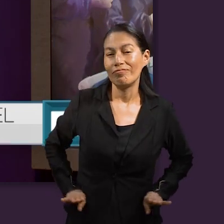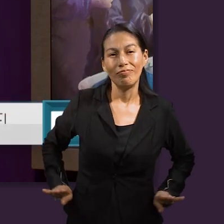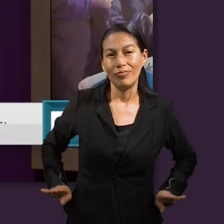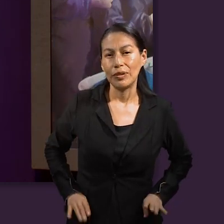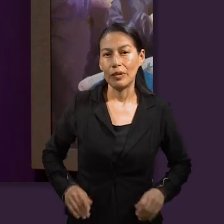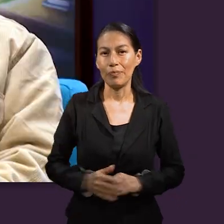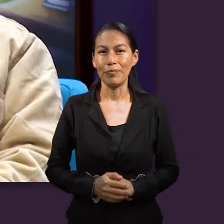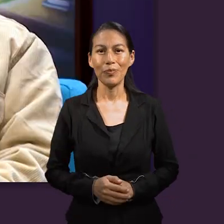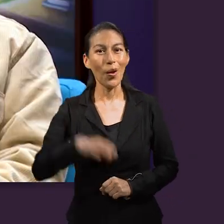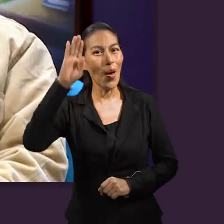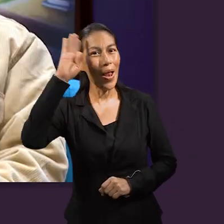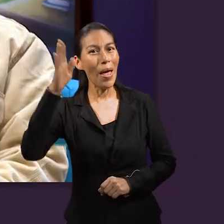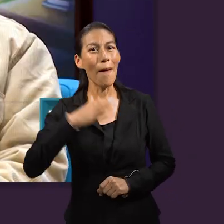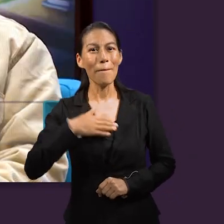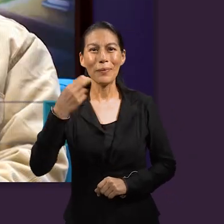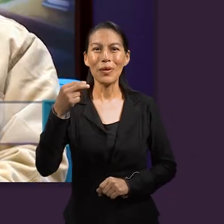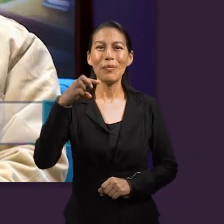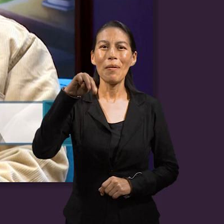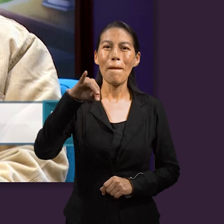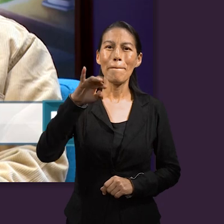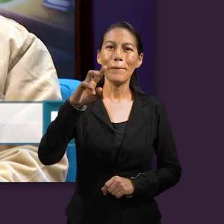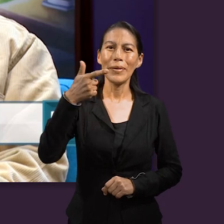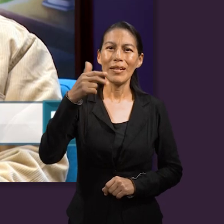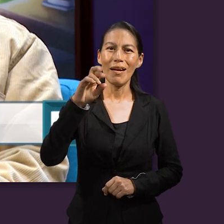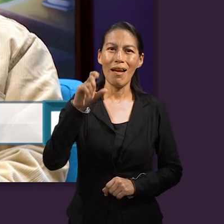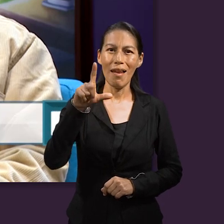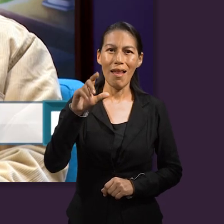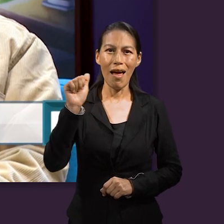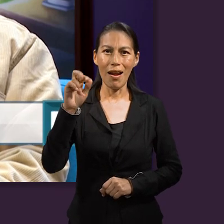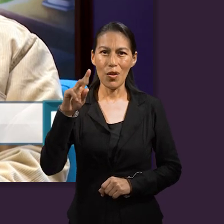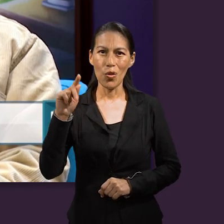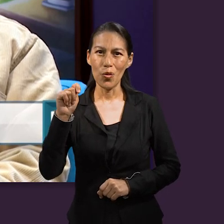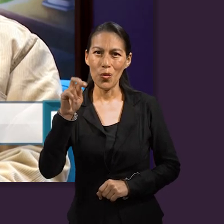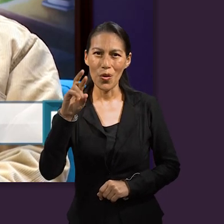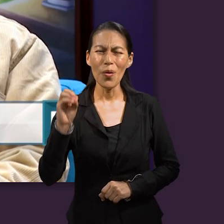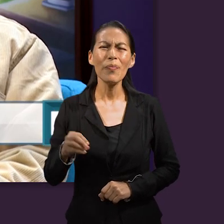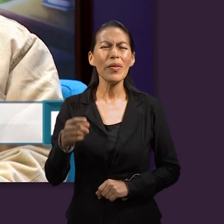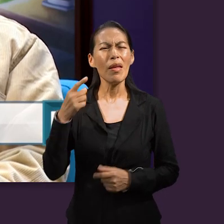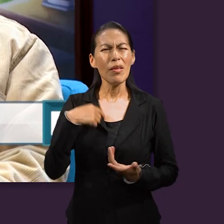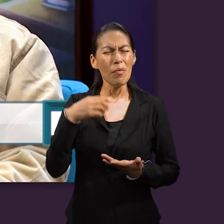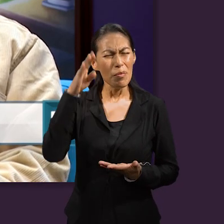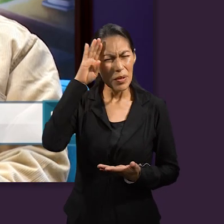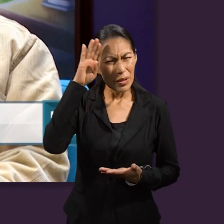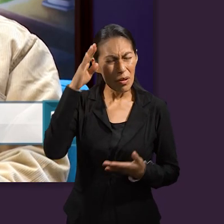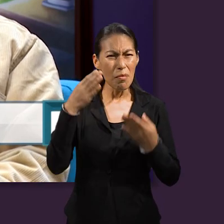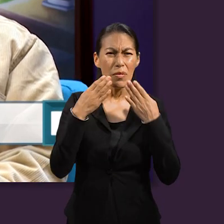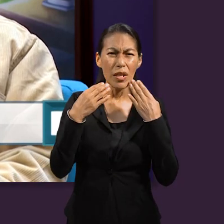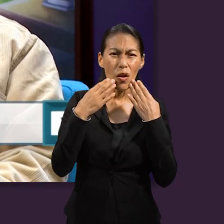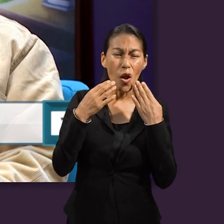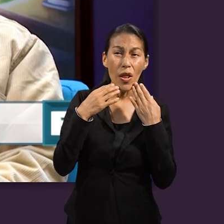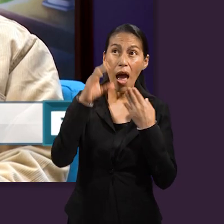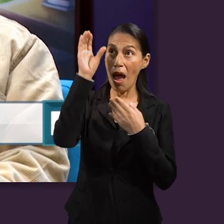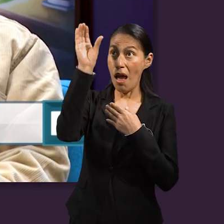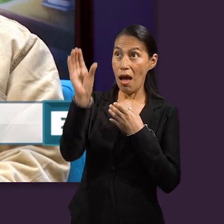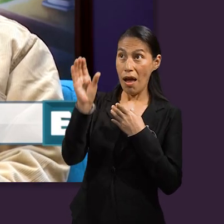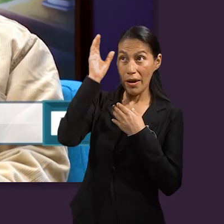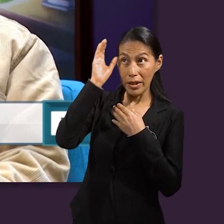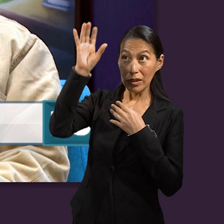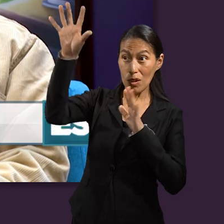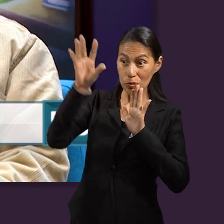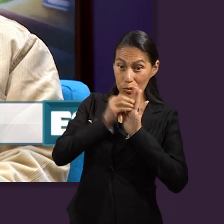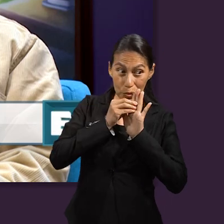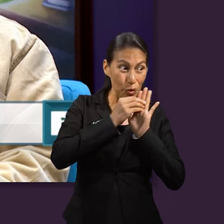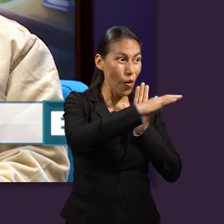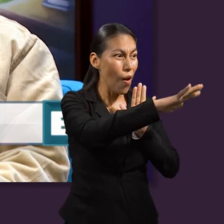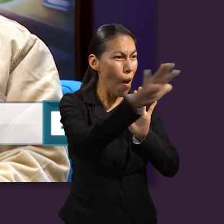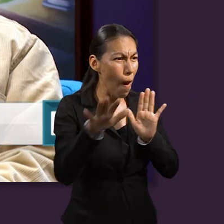merecido hola mi nombre es miguel arturo rivero y para mí la misericordia es reflejar el carácter de cristo en nuestra